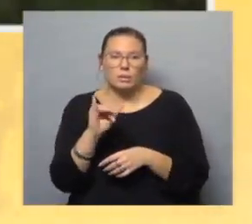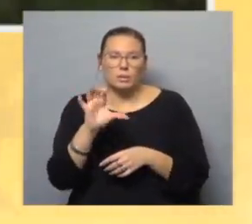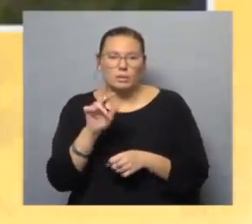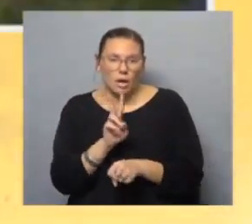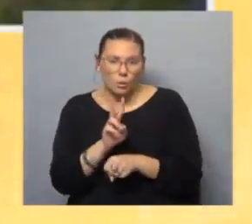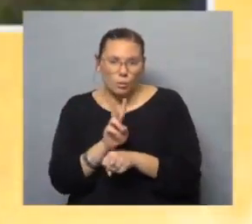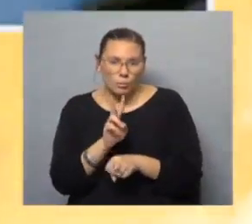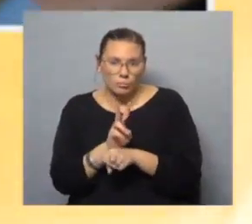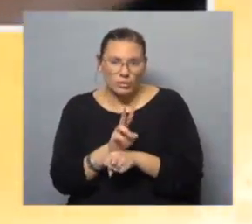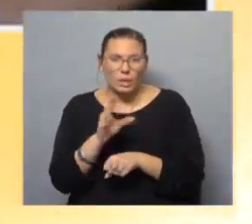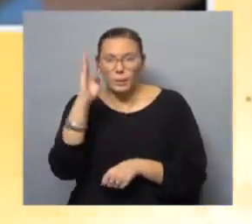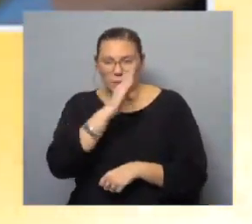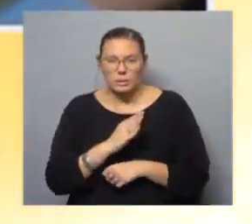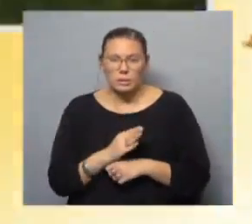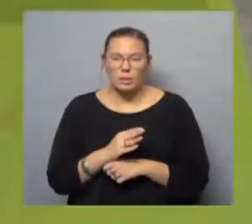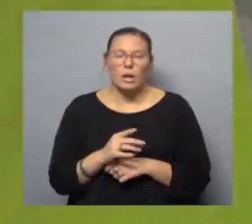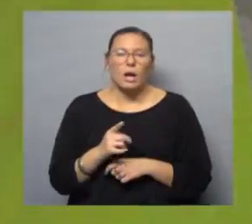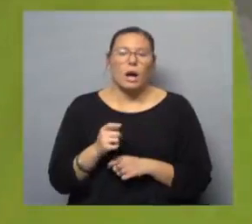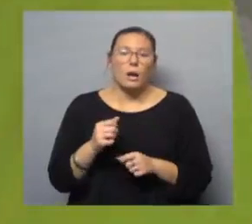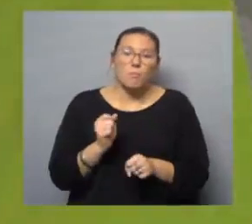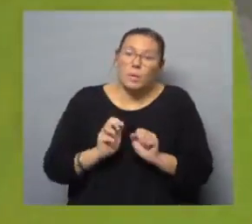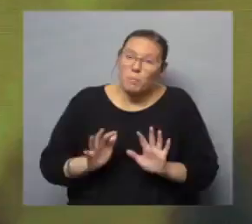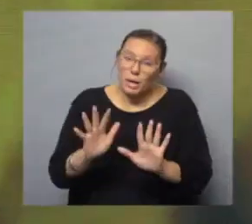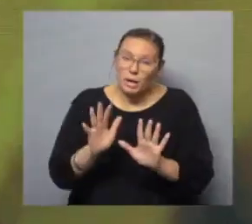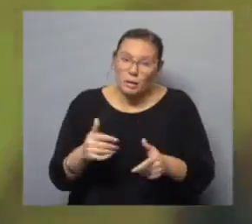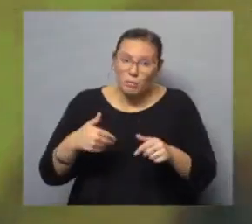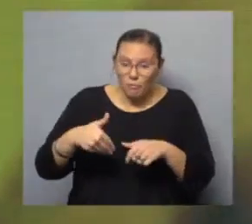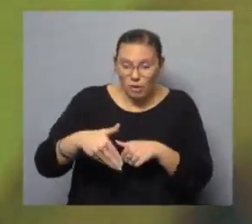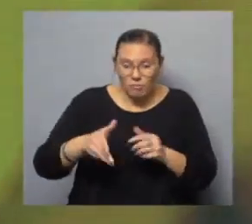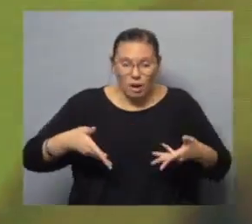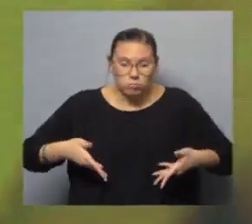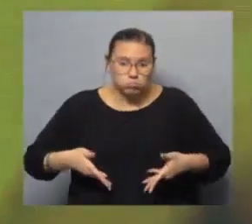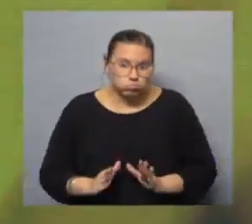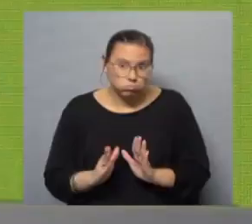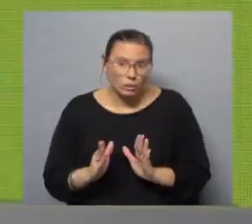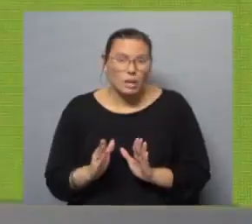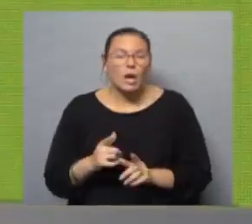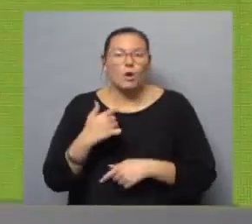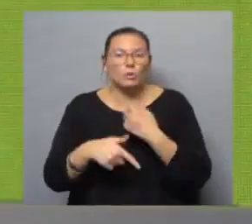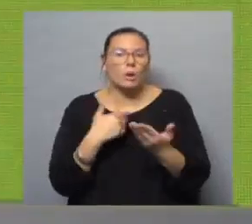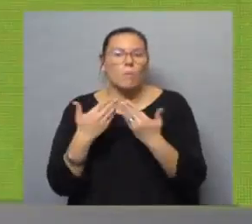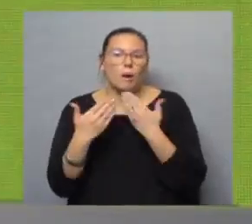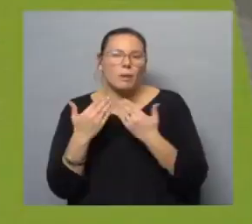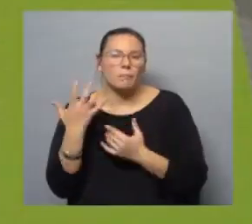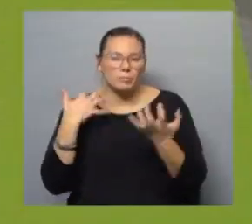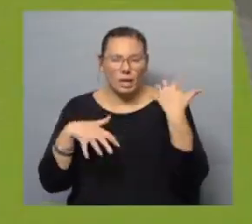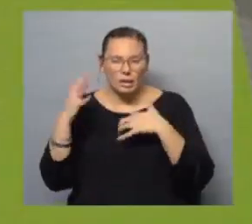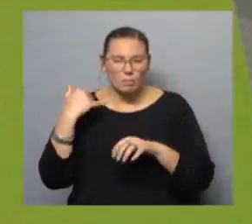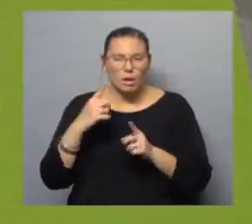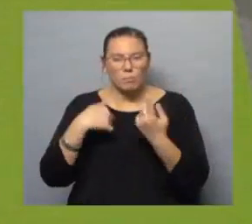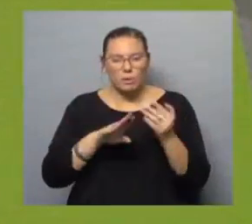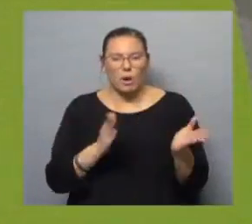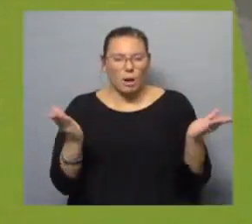de Cérvidos de Brasil. ¿Haremos un baby shower? Corresponde. Daniela, seguimos hablando de animales, pero ahora desde otro